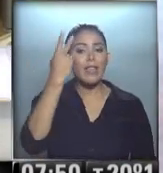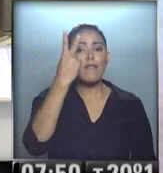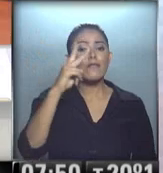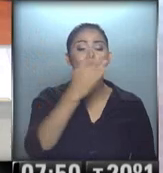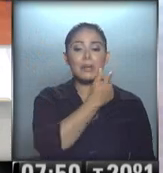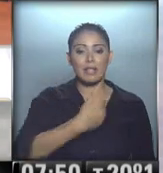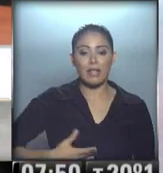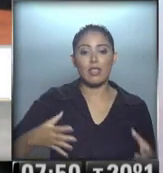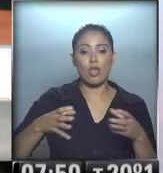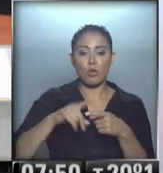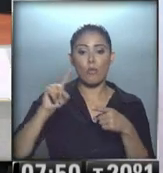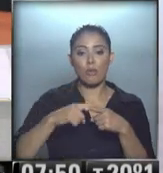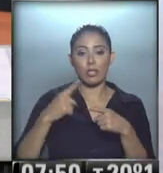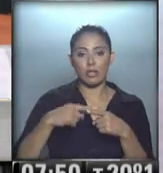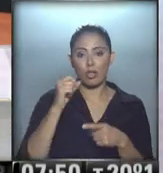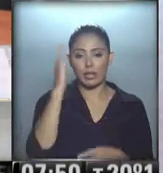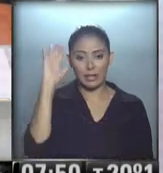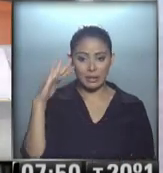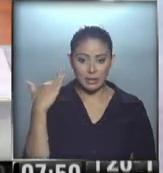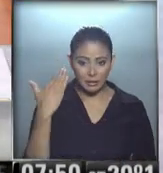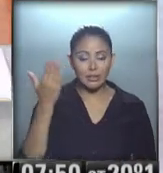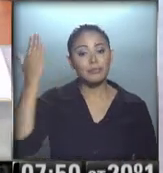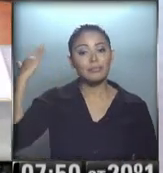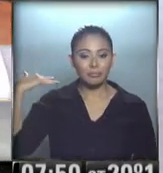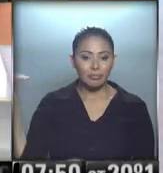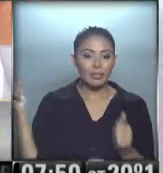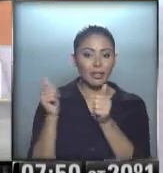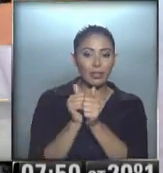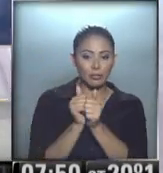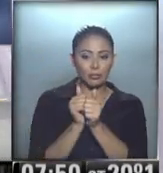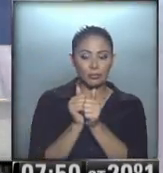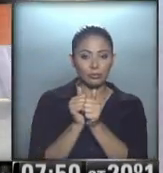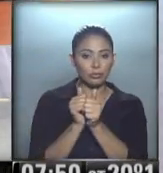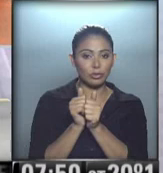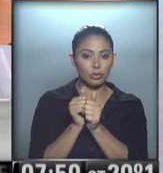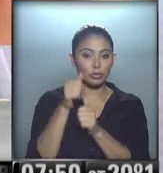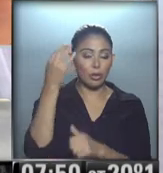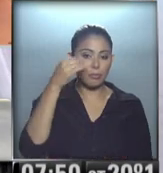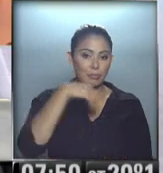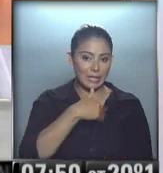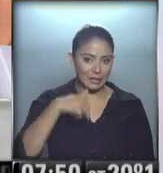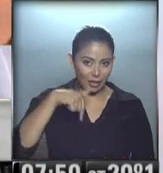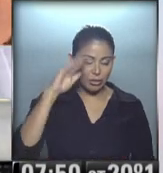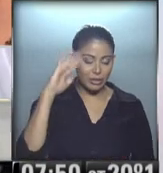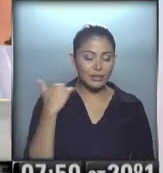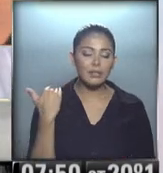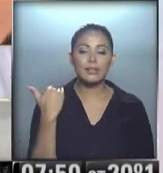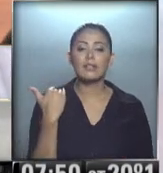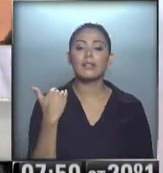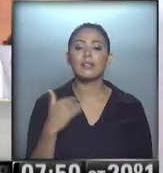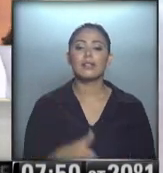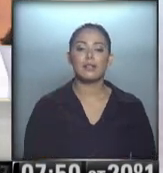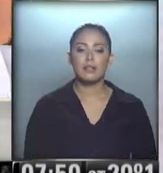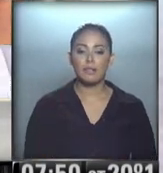vicepresidente del Frente para la Victoria, cuando fue compañero de fórmula de la actual señora presidenta Cristina Fernández de